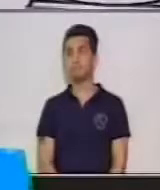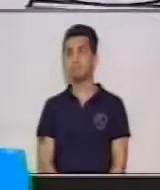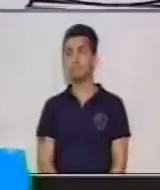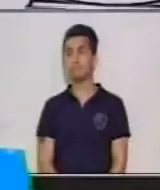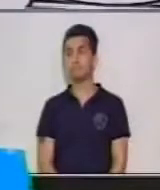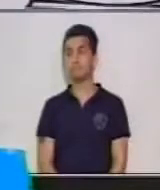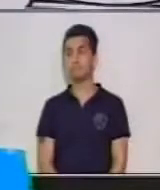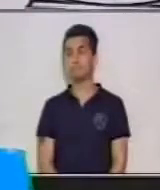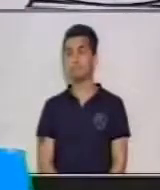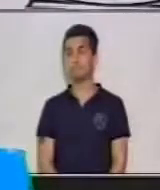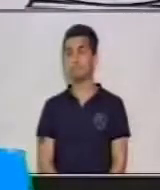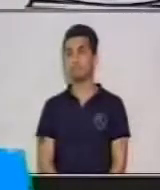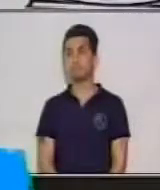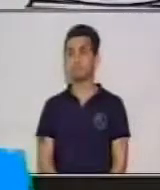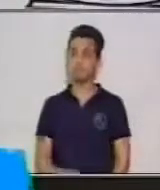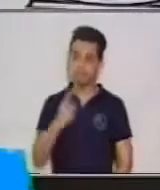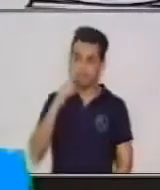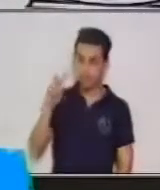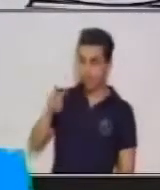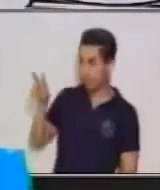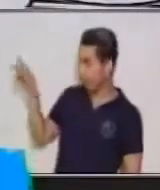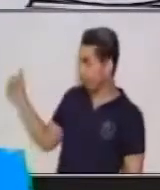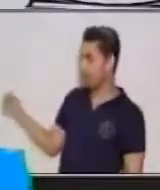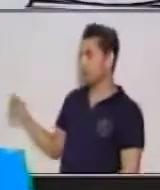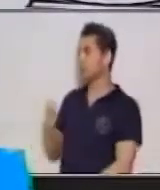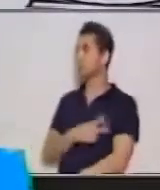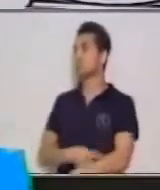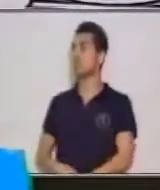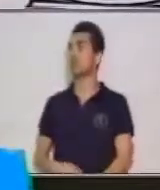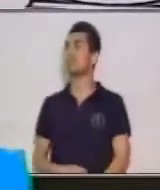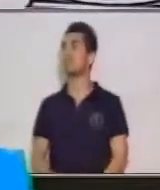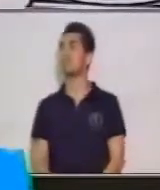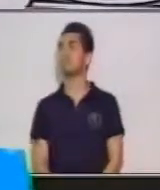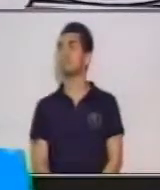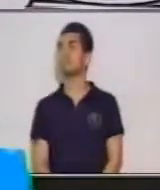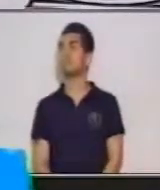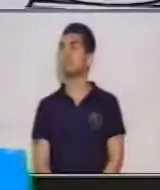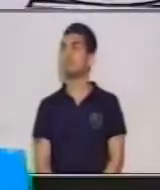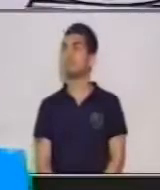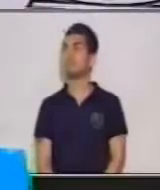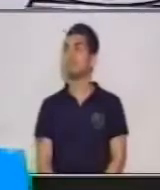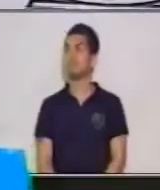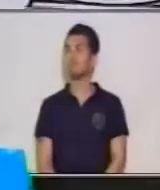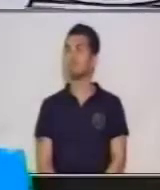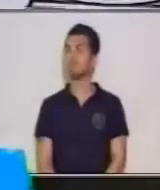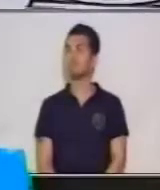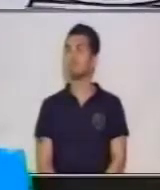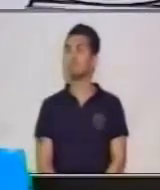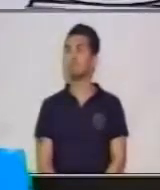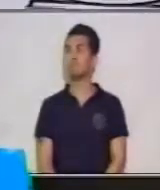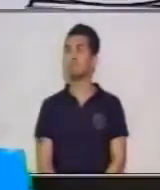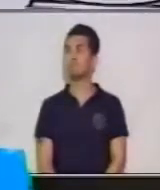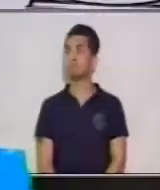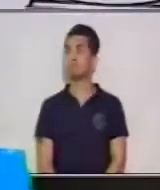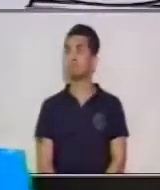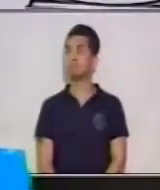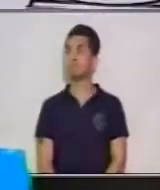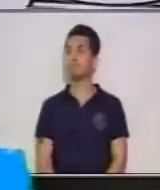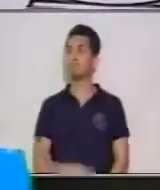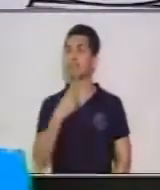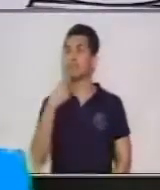Otra causa, sigamos leyendo nuestra historia. En nuestra historia nos hablaba que había caza de animales, descontrolada.